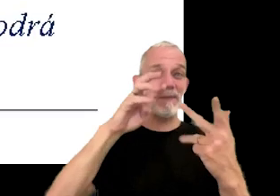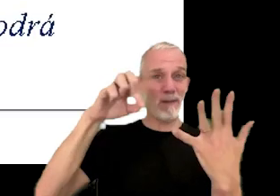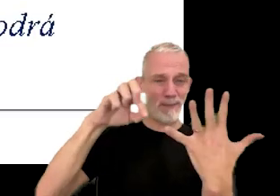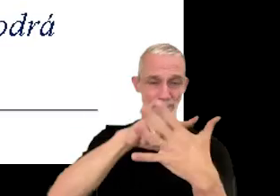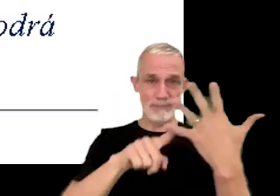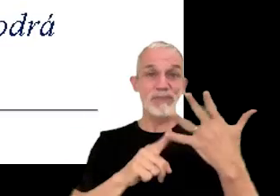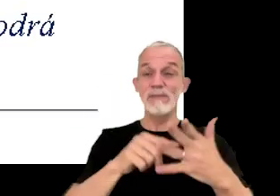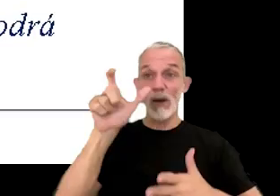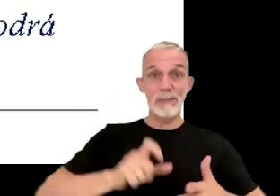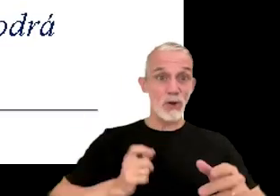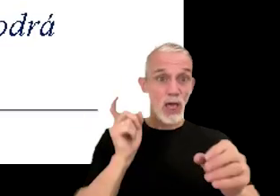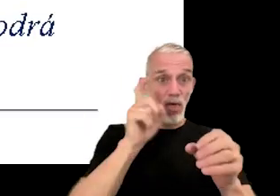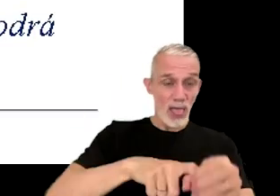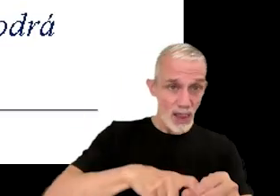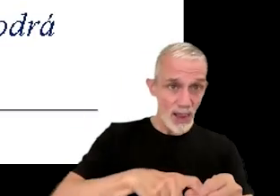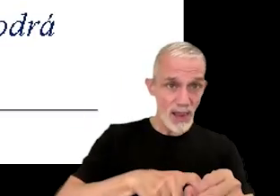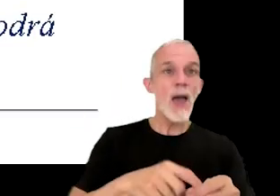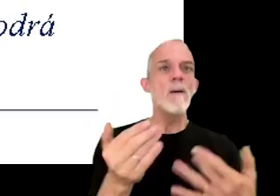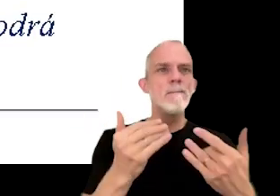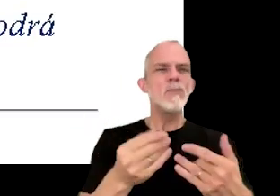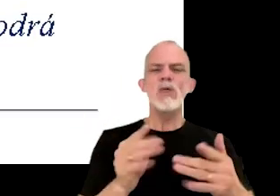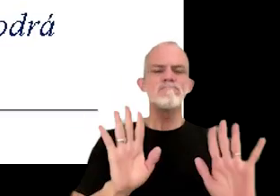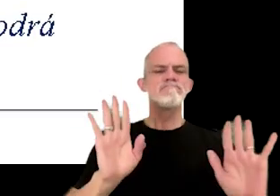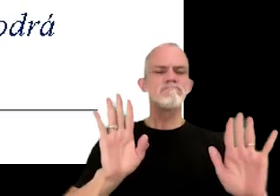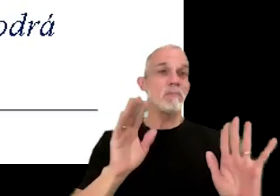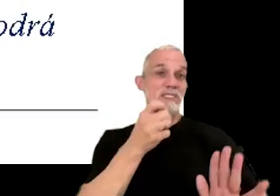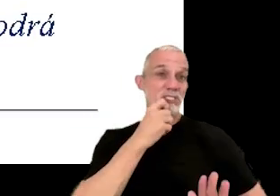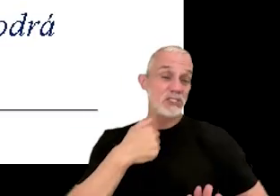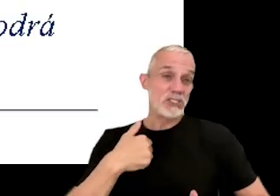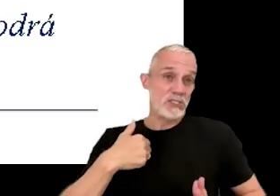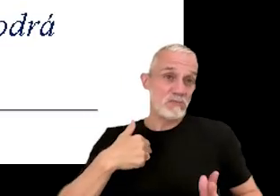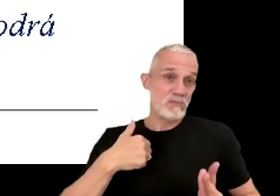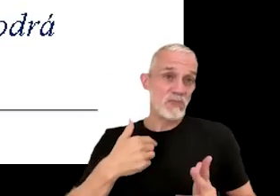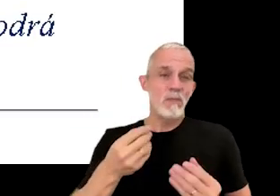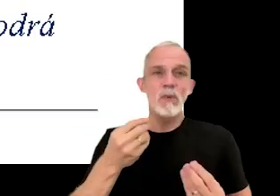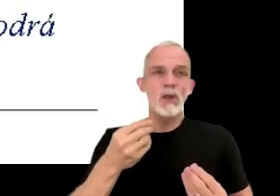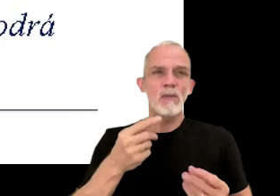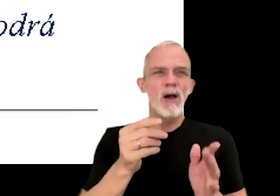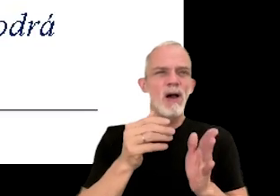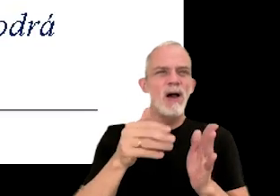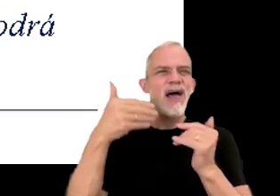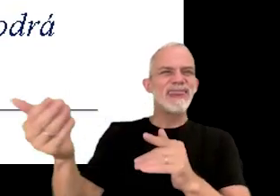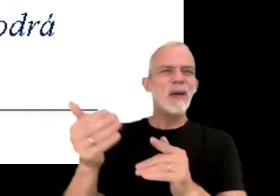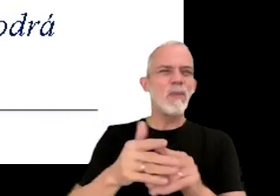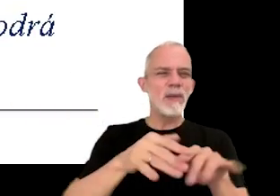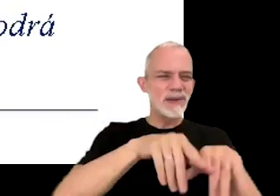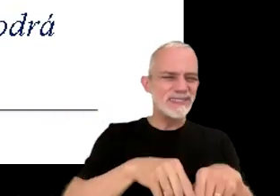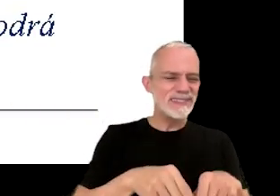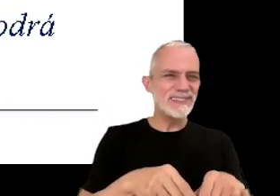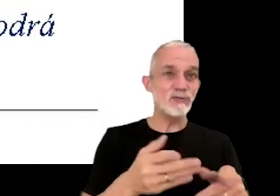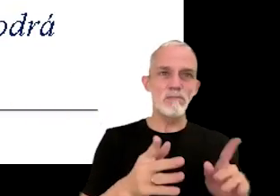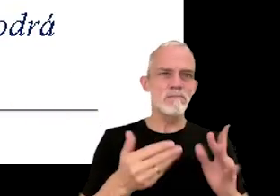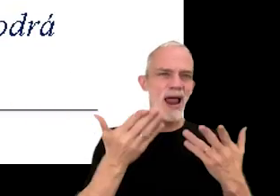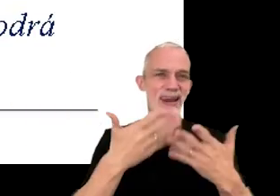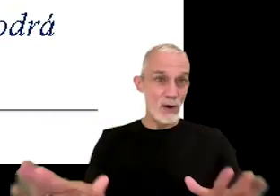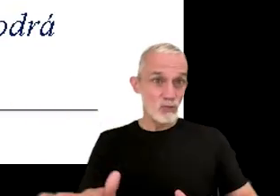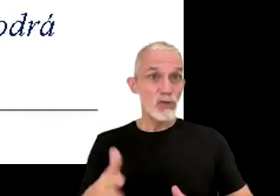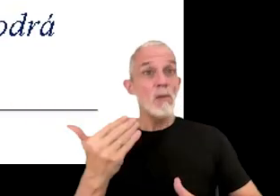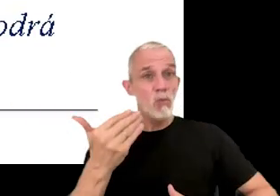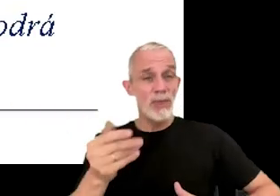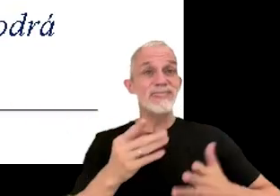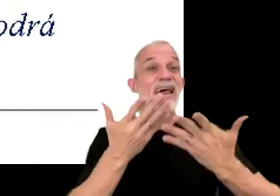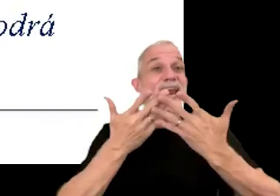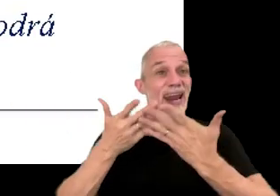adhirió puede renunciar si lo efectúa con posterioridad a la presentación, y esa renuncia